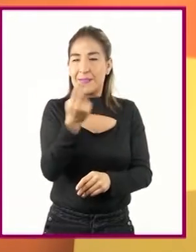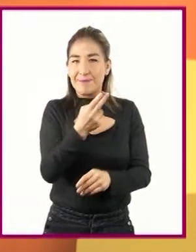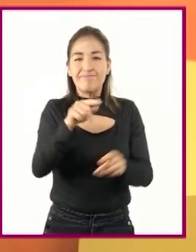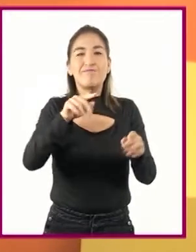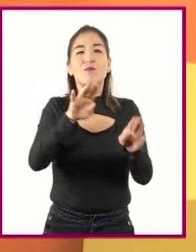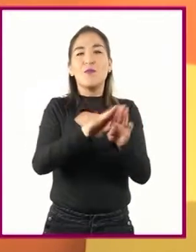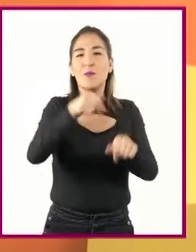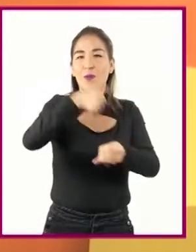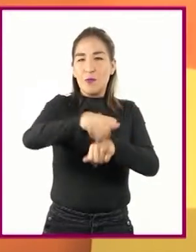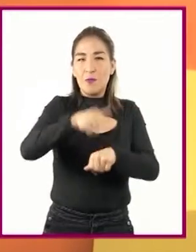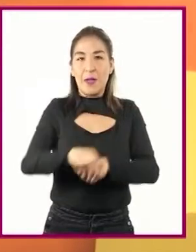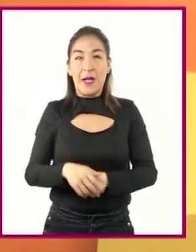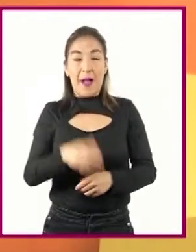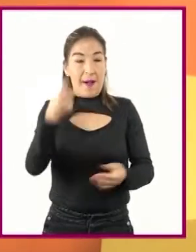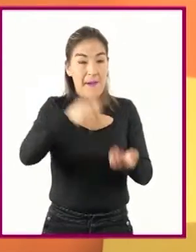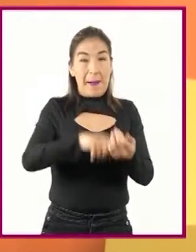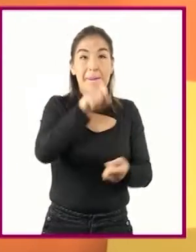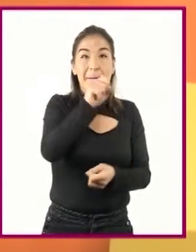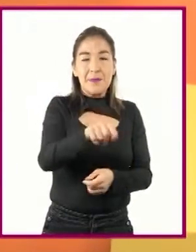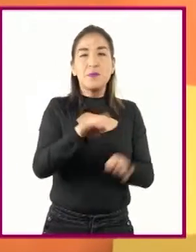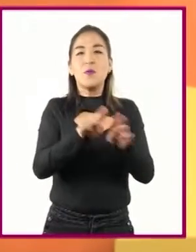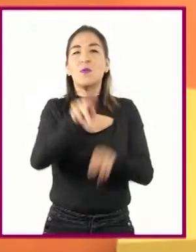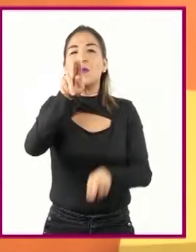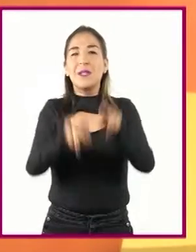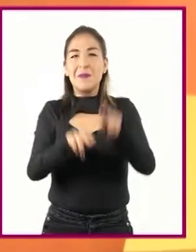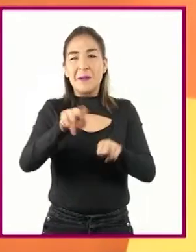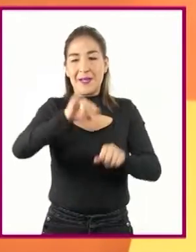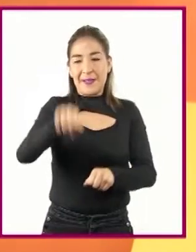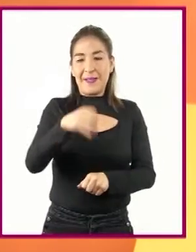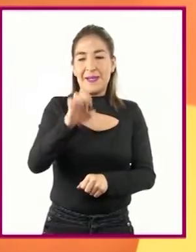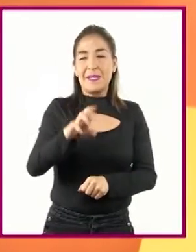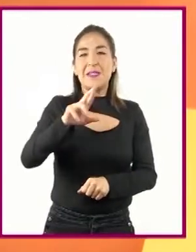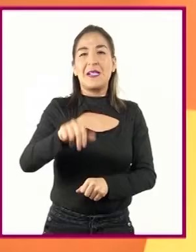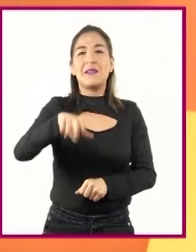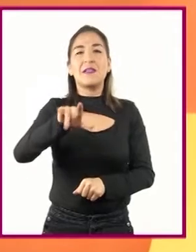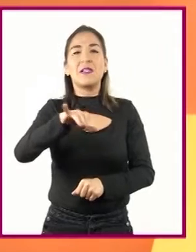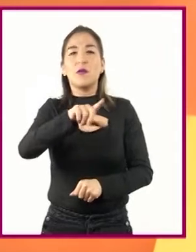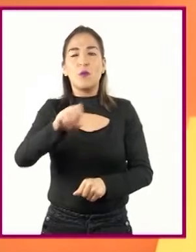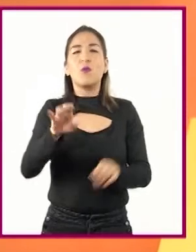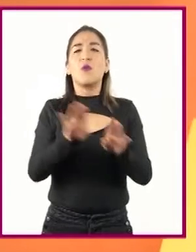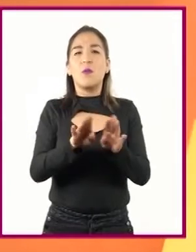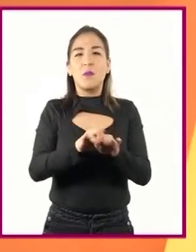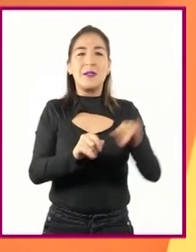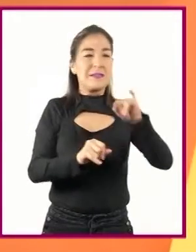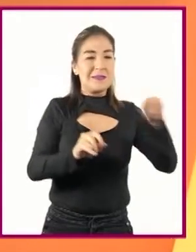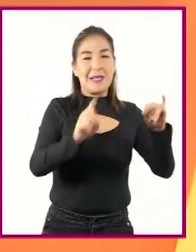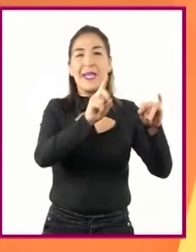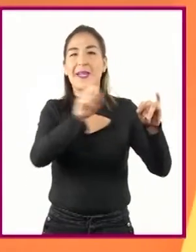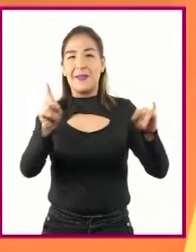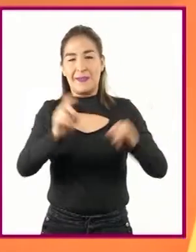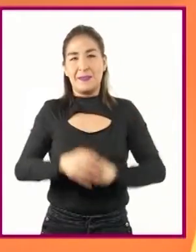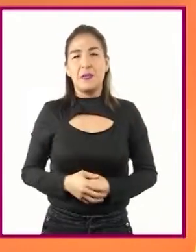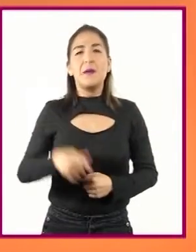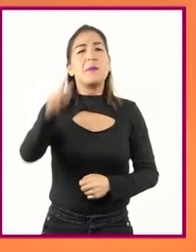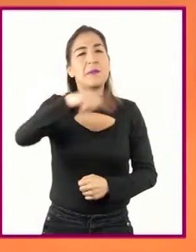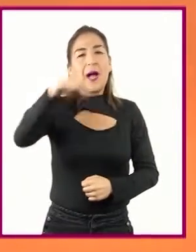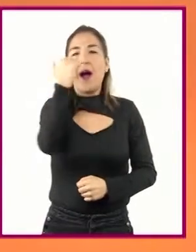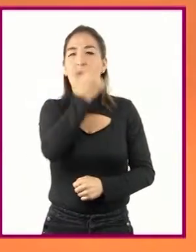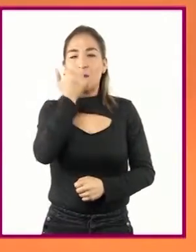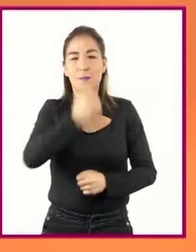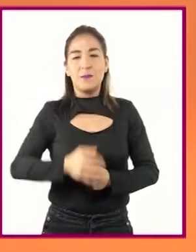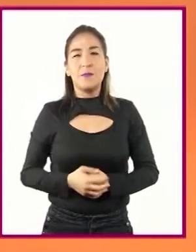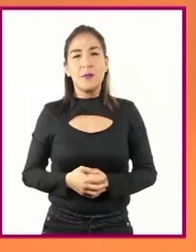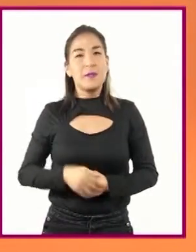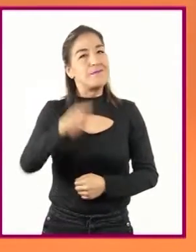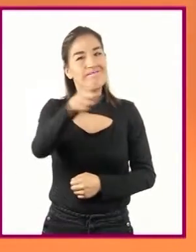Cuando tenemos operaciones en el mismo nivel jerárquico, estas se resuelven de izquierda a derecha. Alumnas y alumnos,